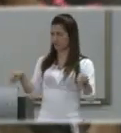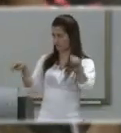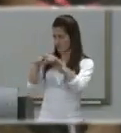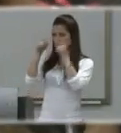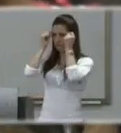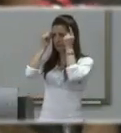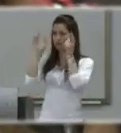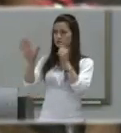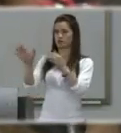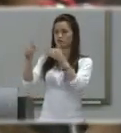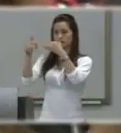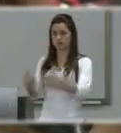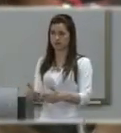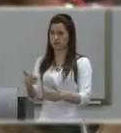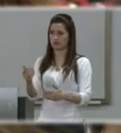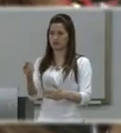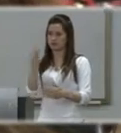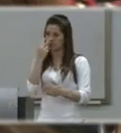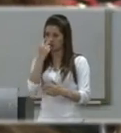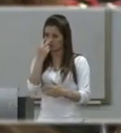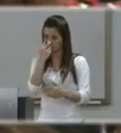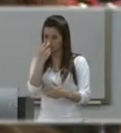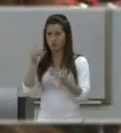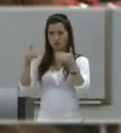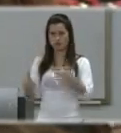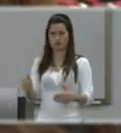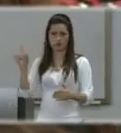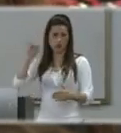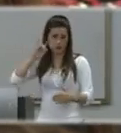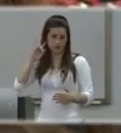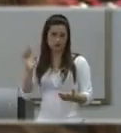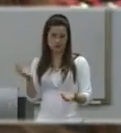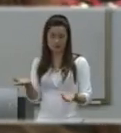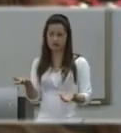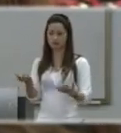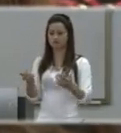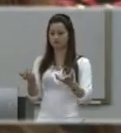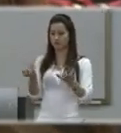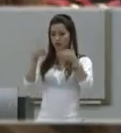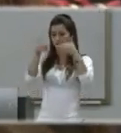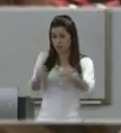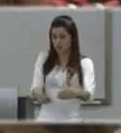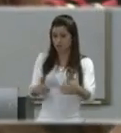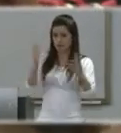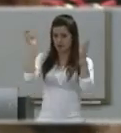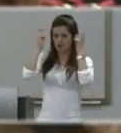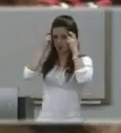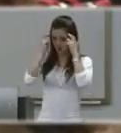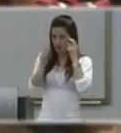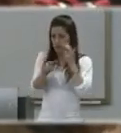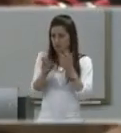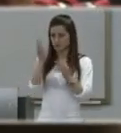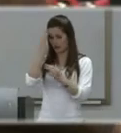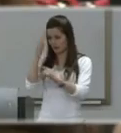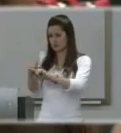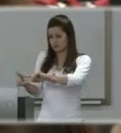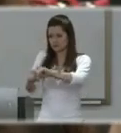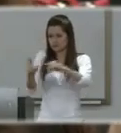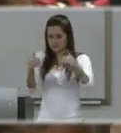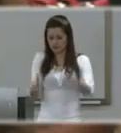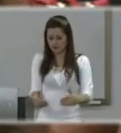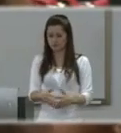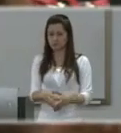discapacidad visual, auditiva, porque las capacidades intelectuales están conservadas. Digamos, en materia de